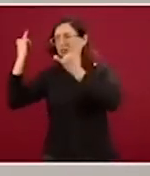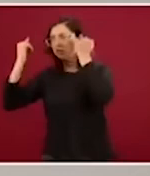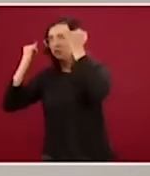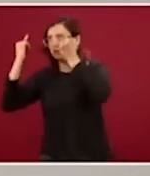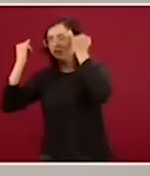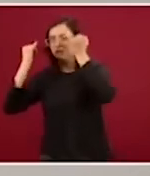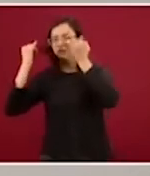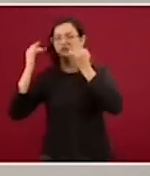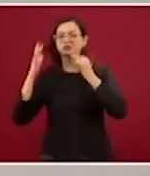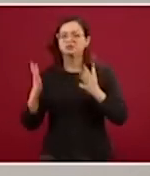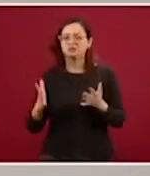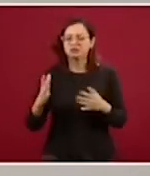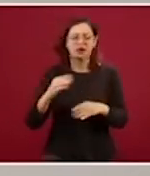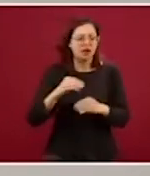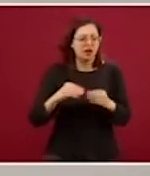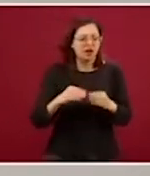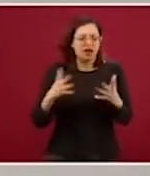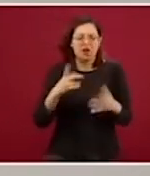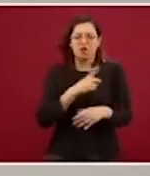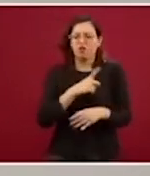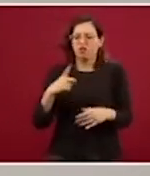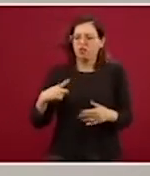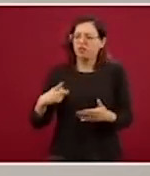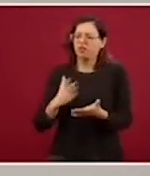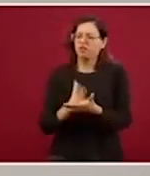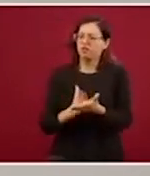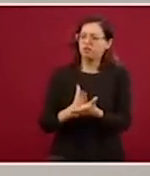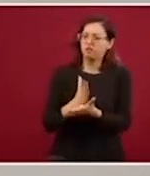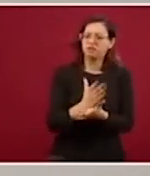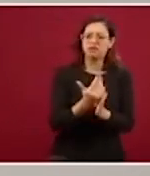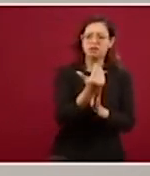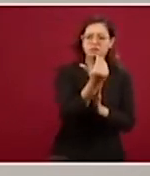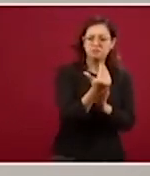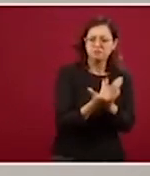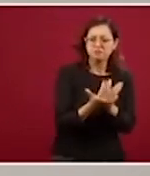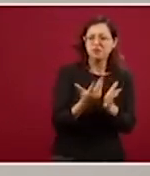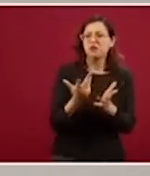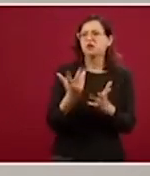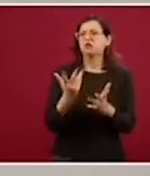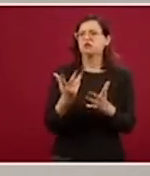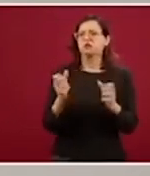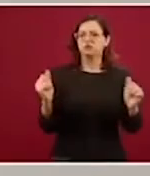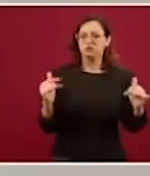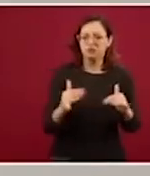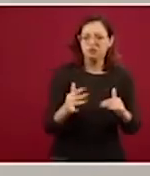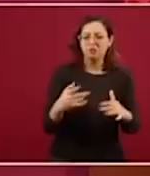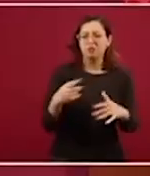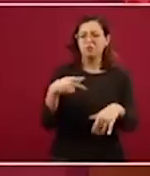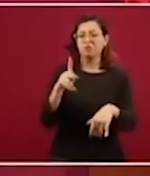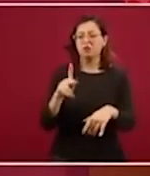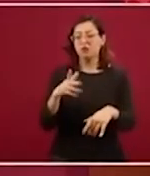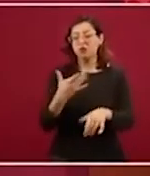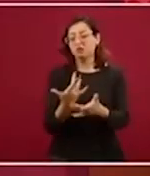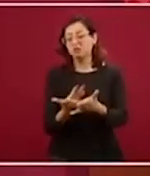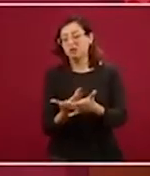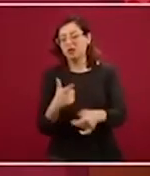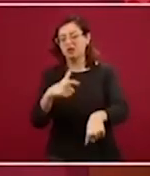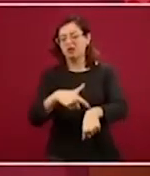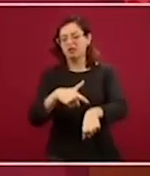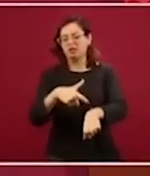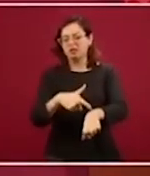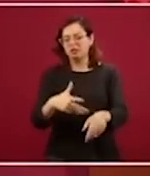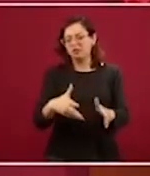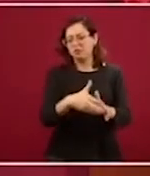empezar a hacer intervenciones, pero hay que hacerlas en el momento en que son más útiles y en el momento en que causan menos